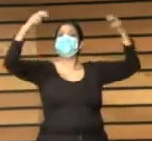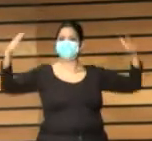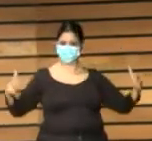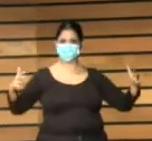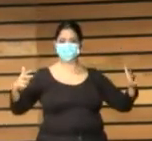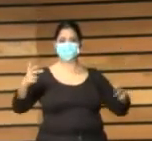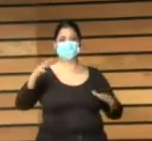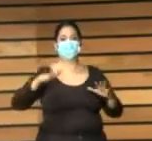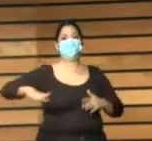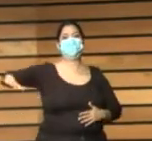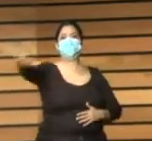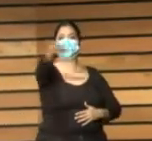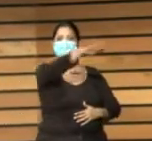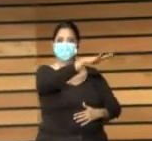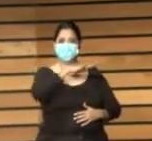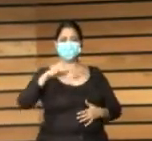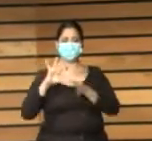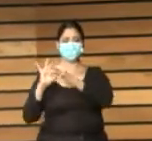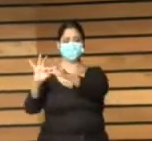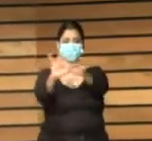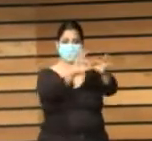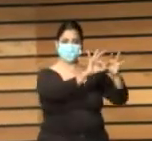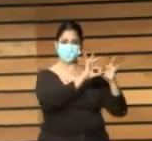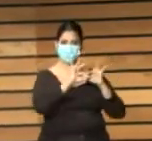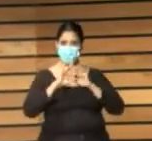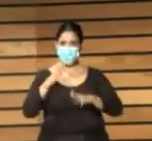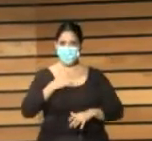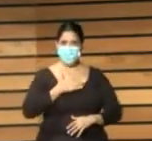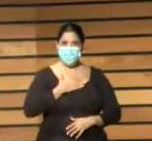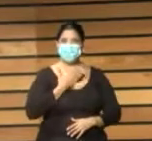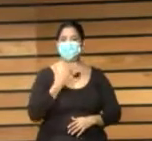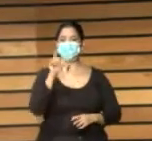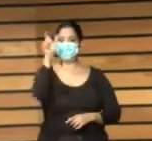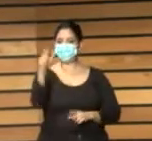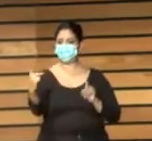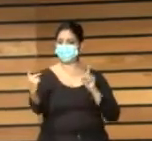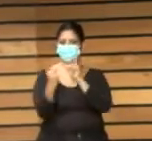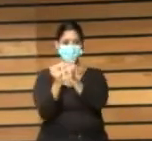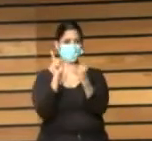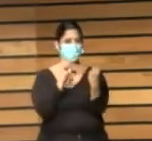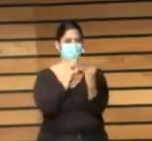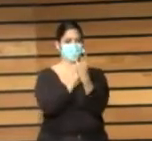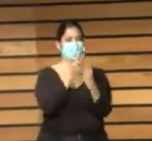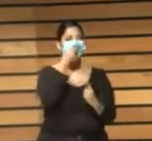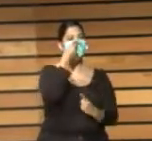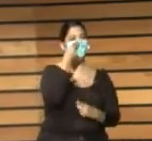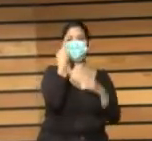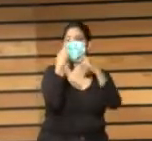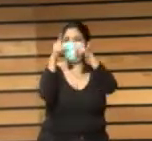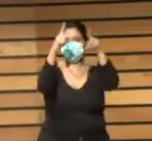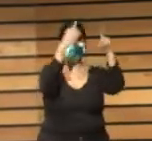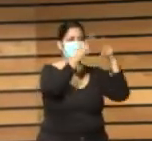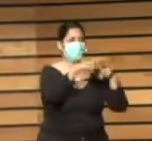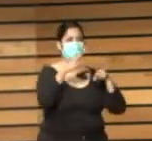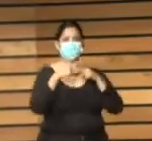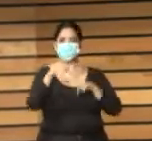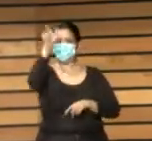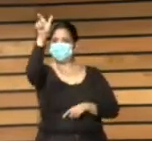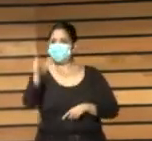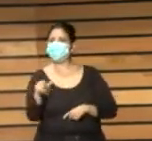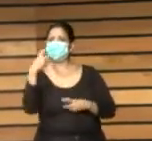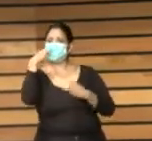de diversidad que permite el encuentro con el otro, con otros intereses y con otros